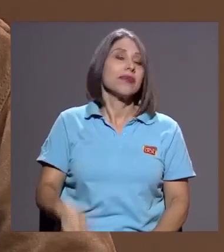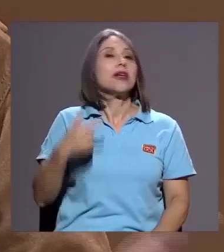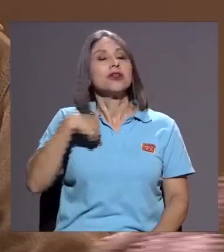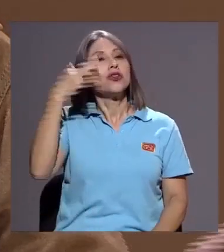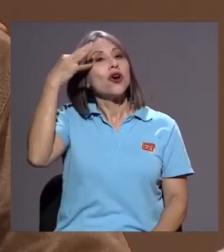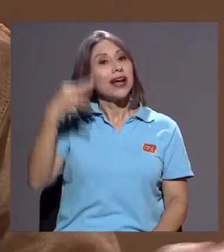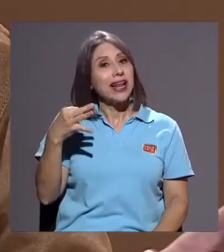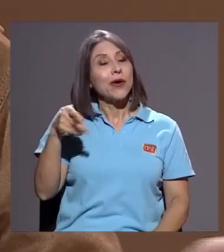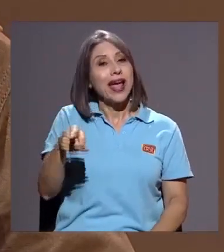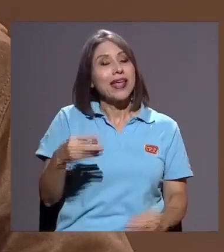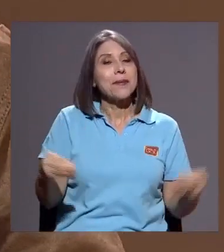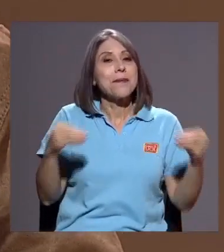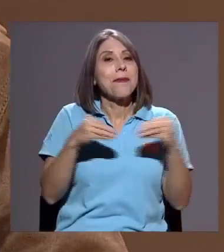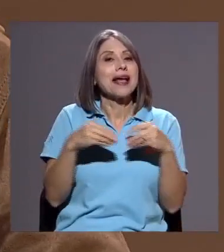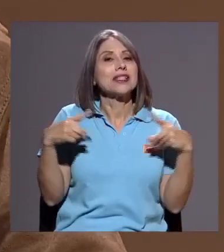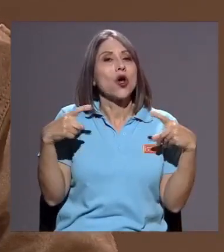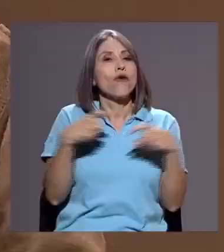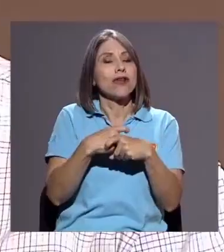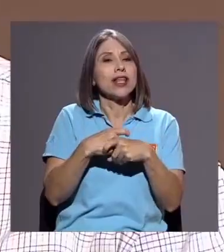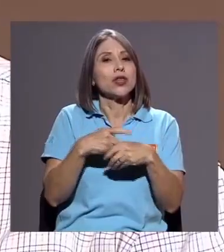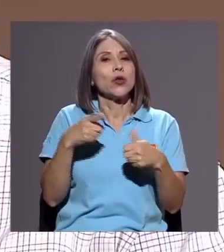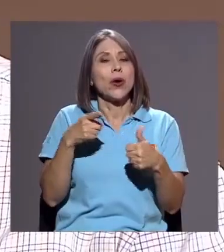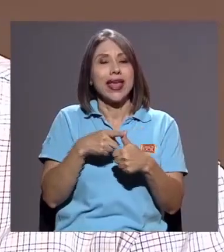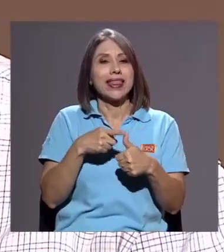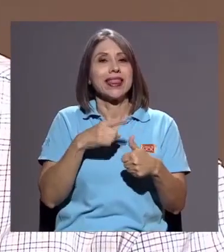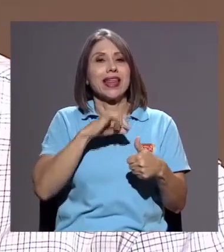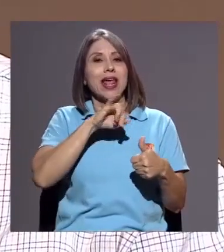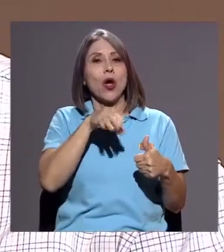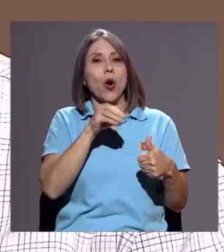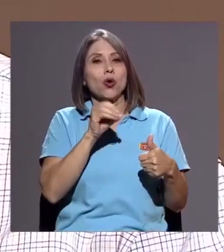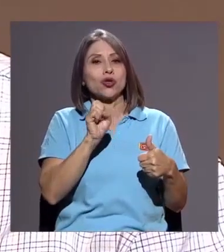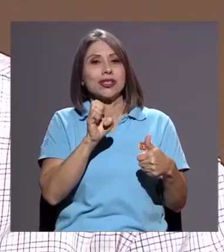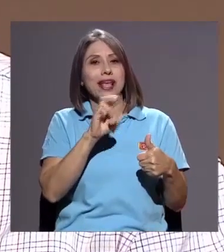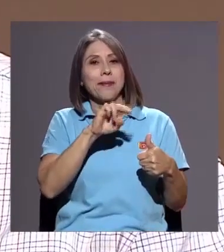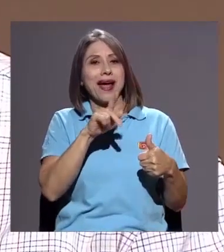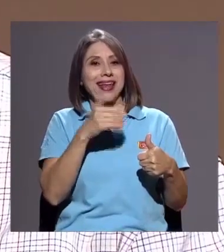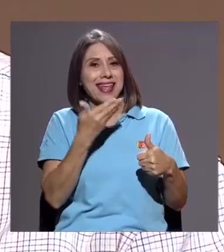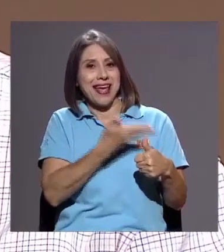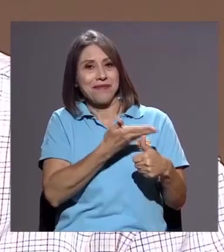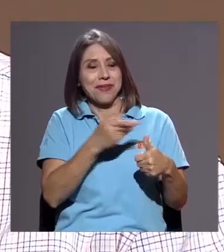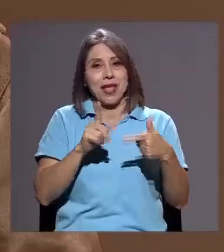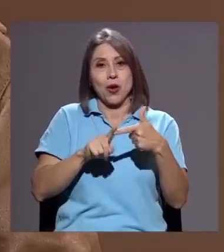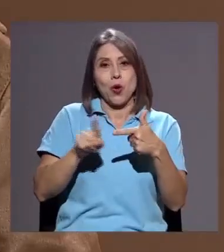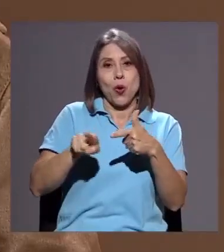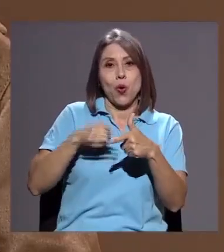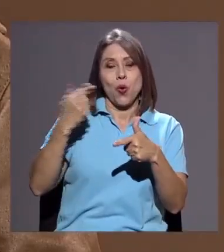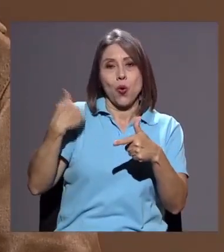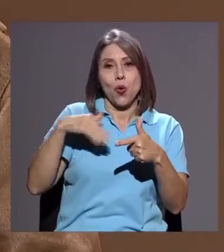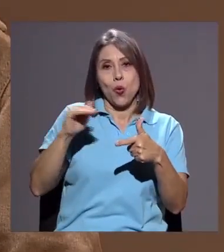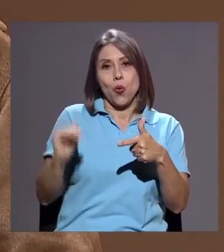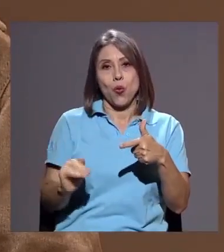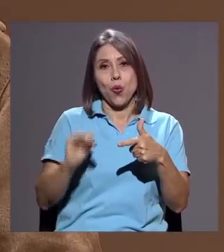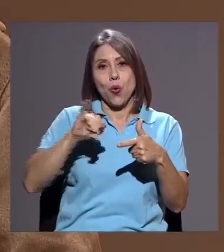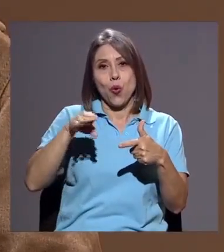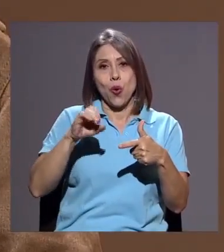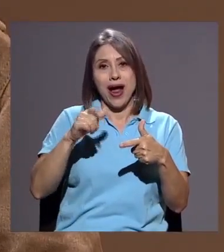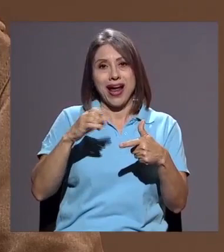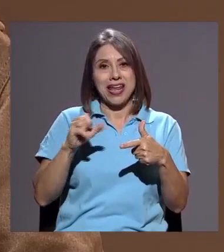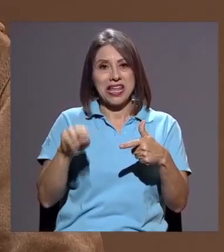hubo más conflicto entre José María y Joaquín, que por supuesto lo superaron con los años, claro.